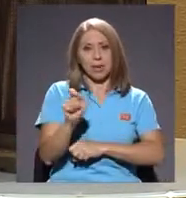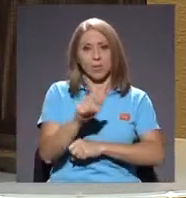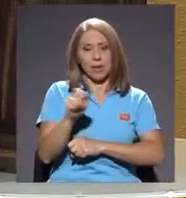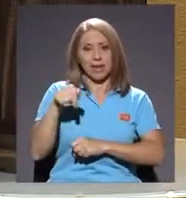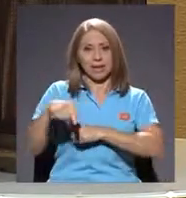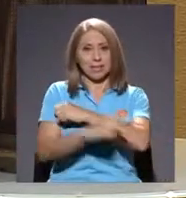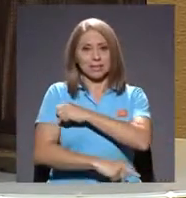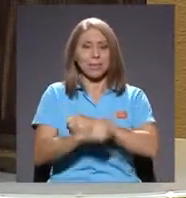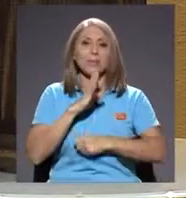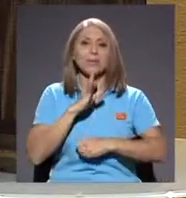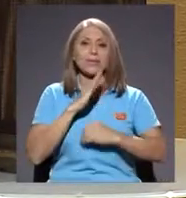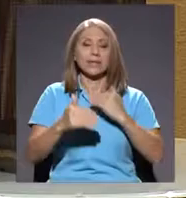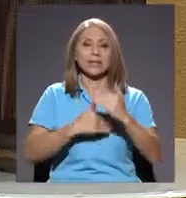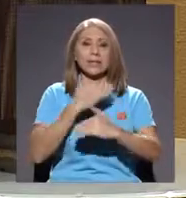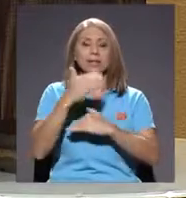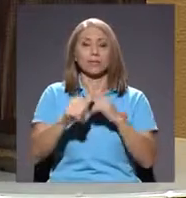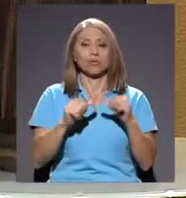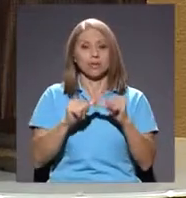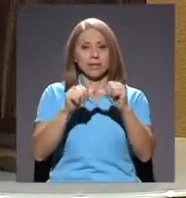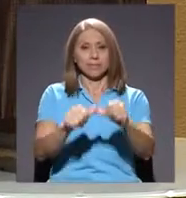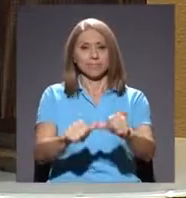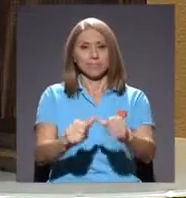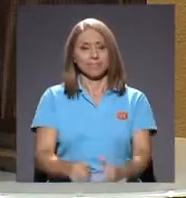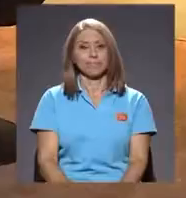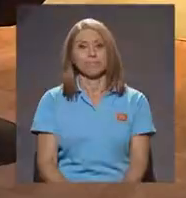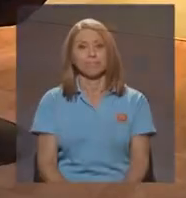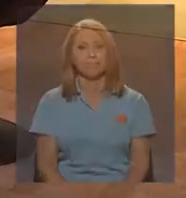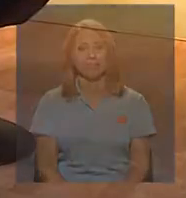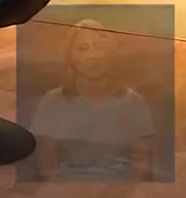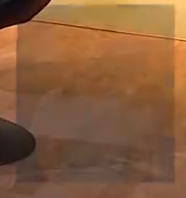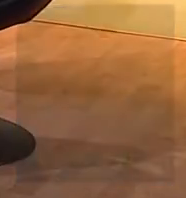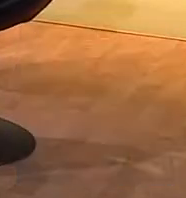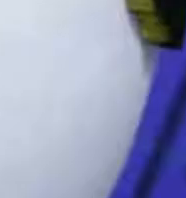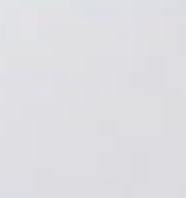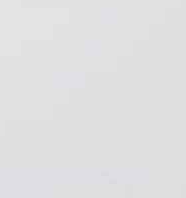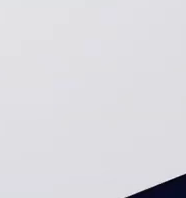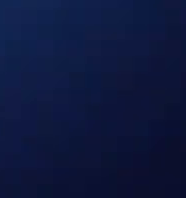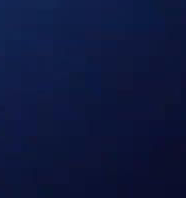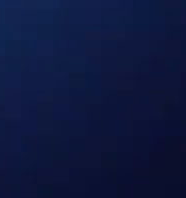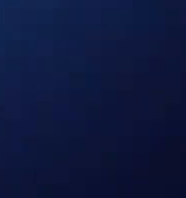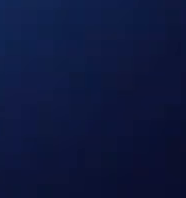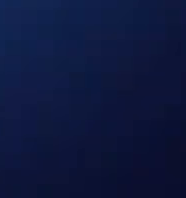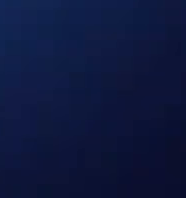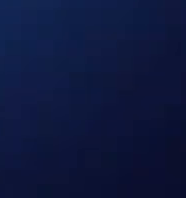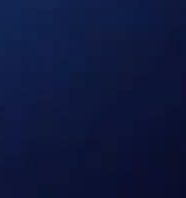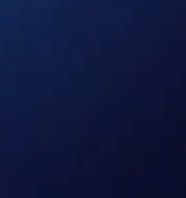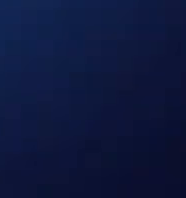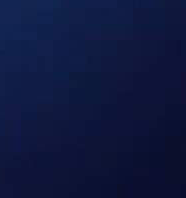lo que hablaremos una vez que el canal nos invite a hacer regresamos y